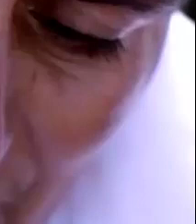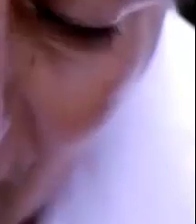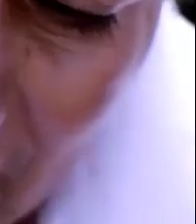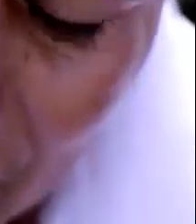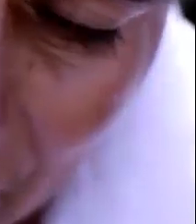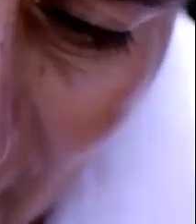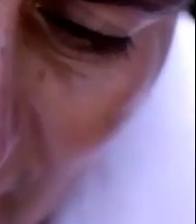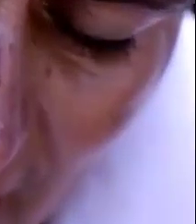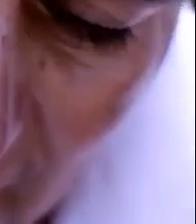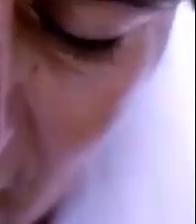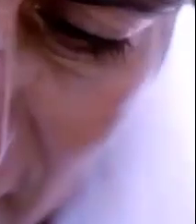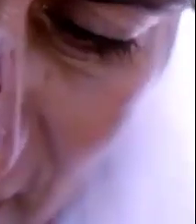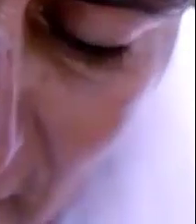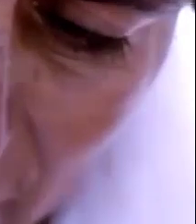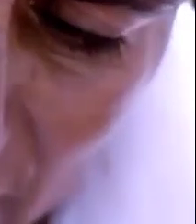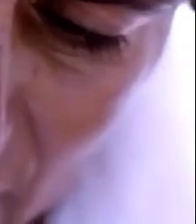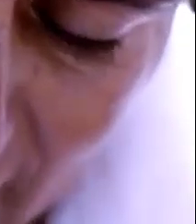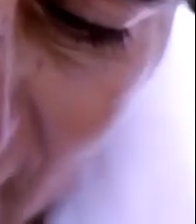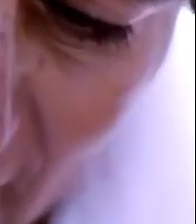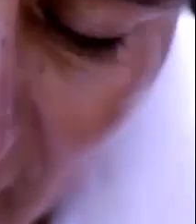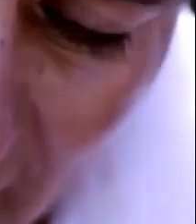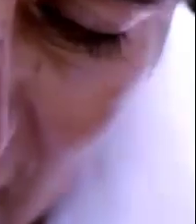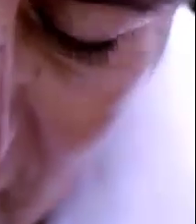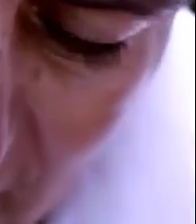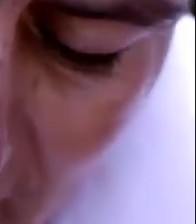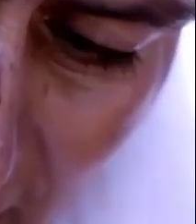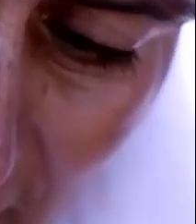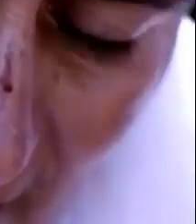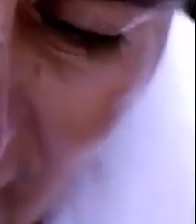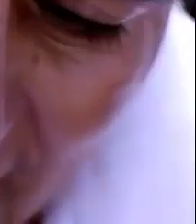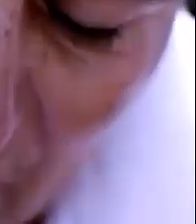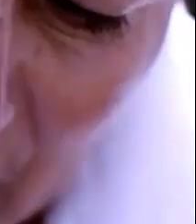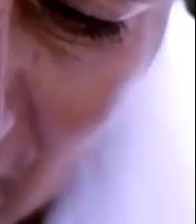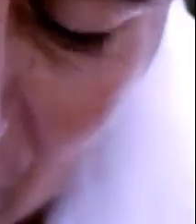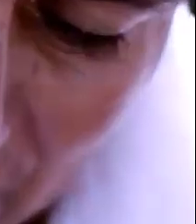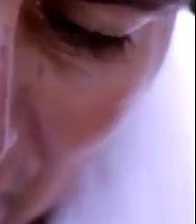él por eso pues por eso fue que yo no lo quería no lo quería